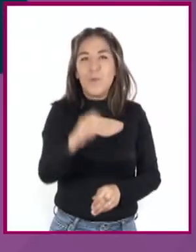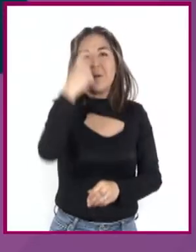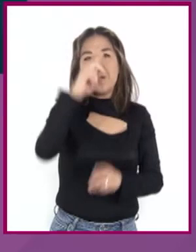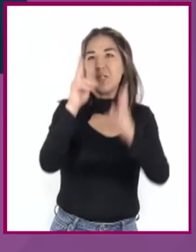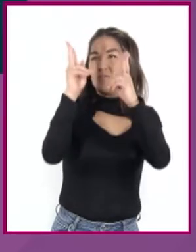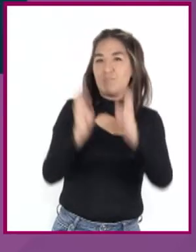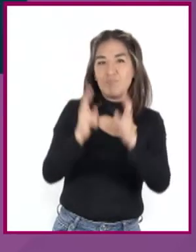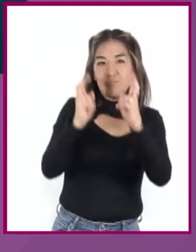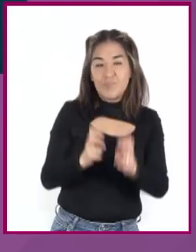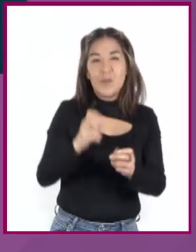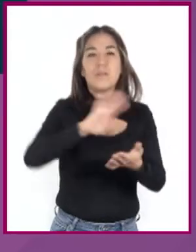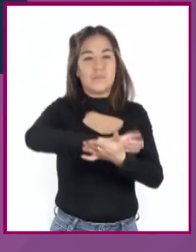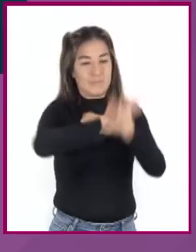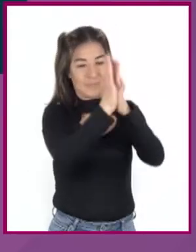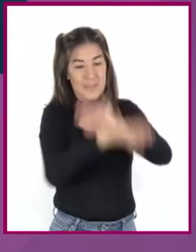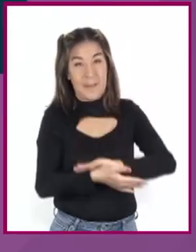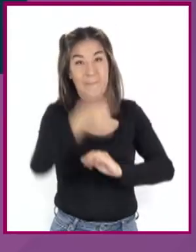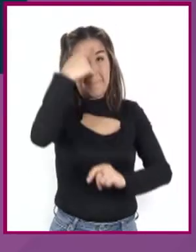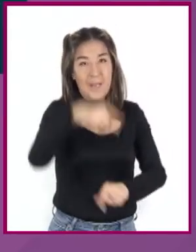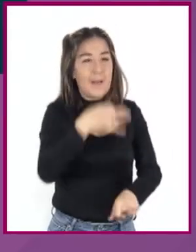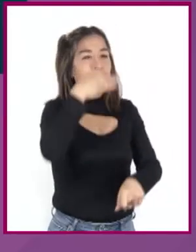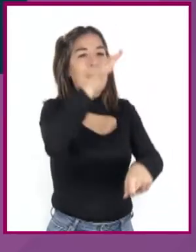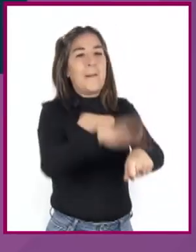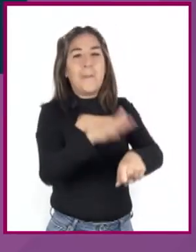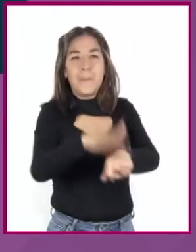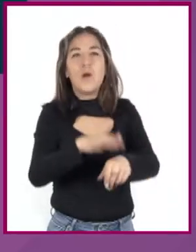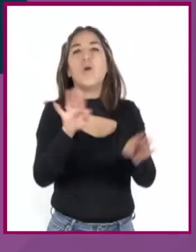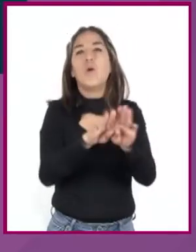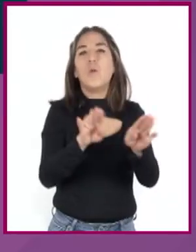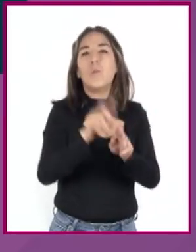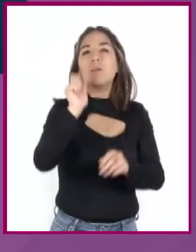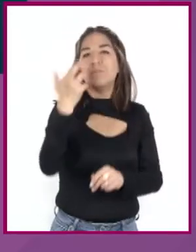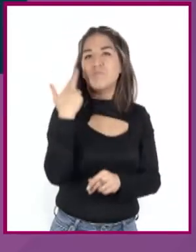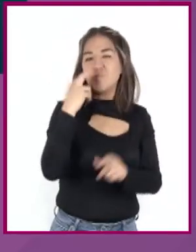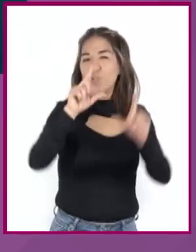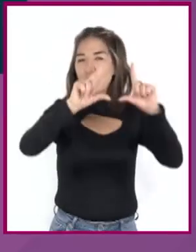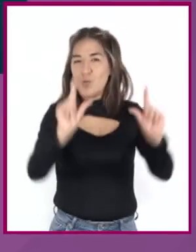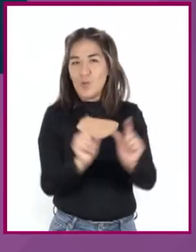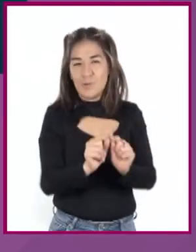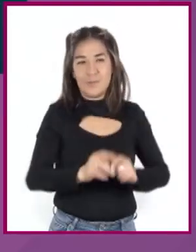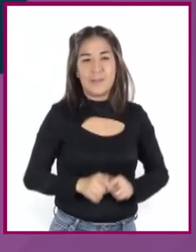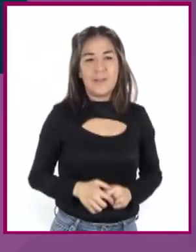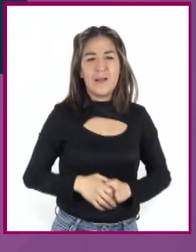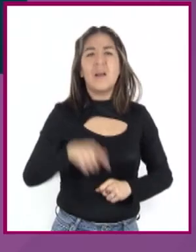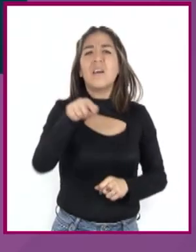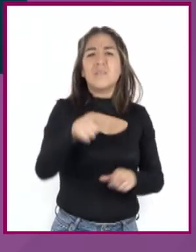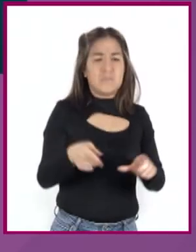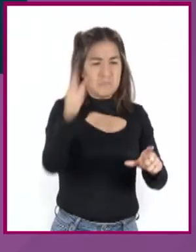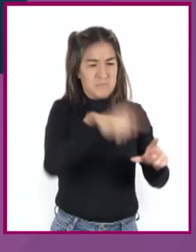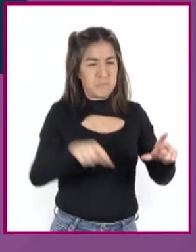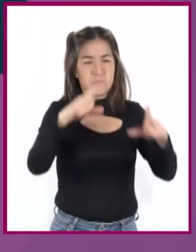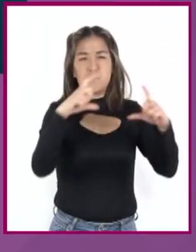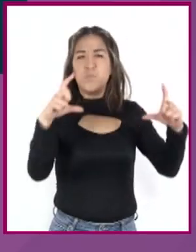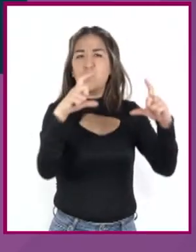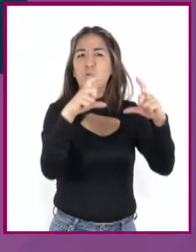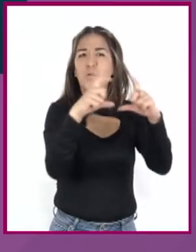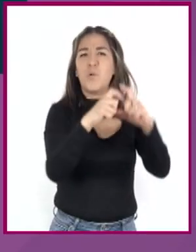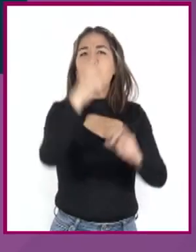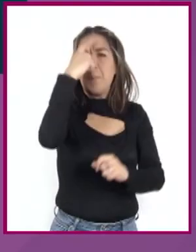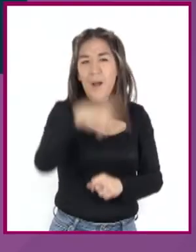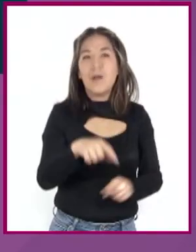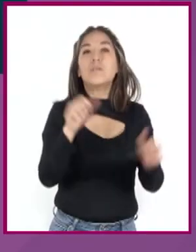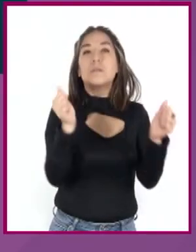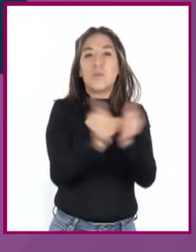recepción, amplificación y emisión de ondas de radio cortas. Estas ondas requieren de una estación terrestre para